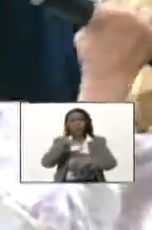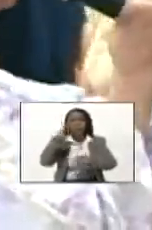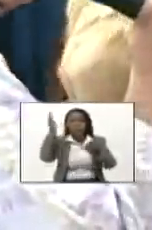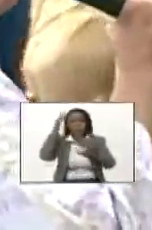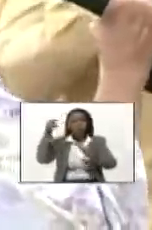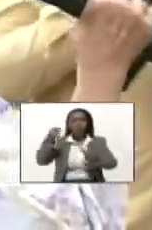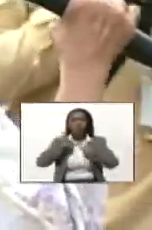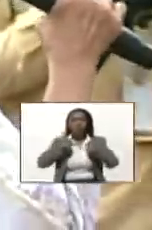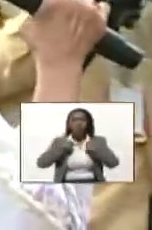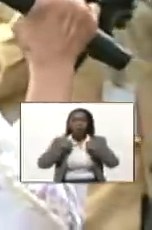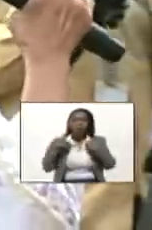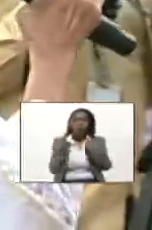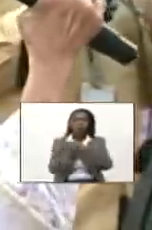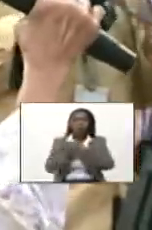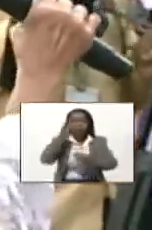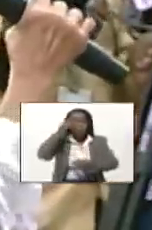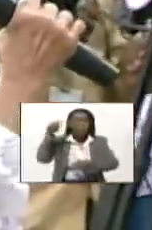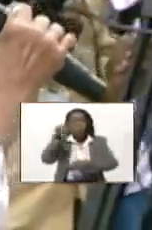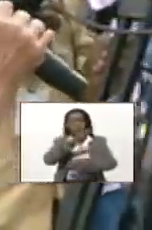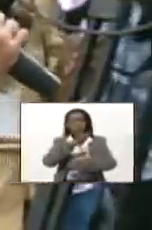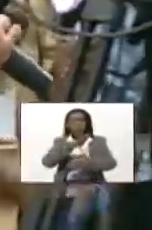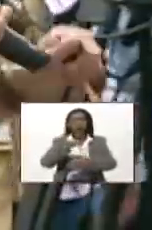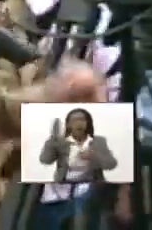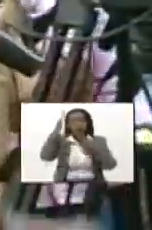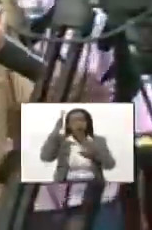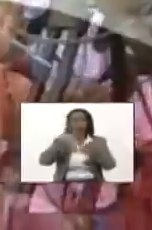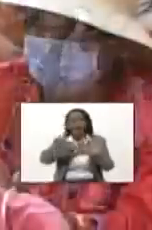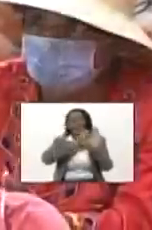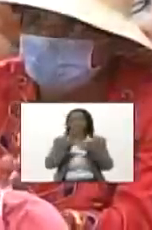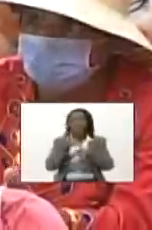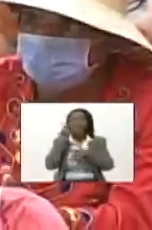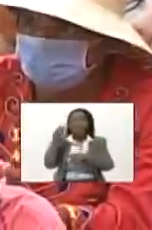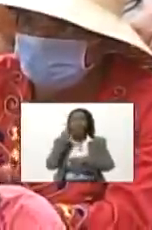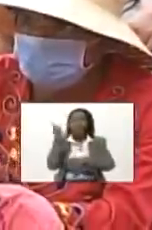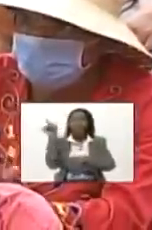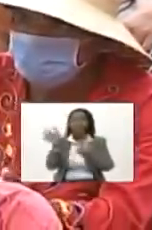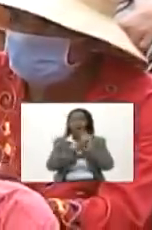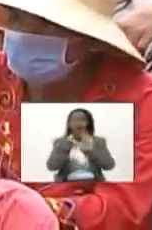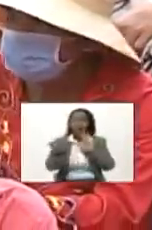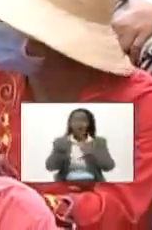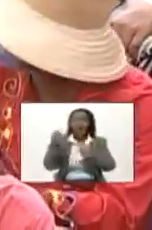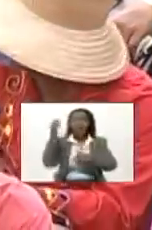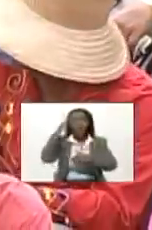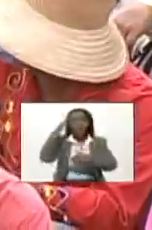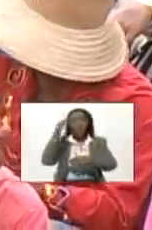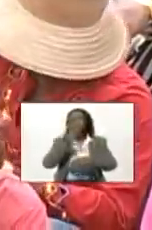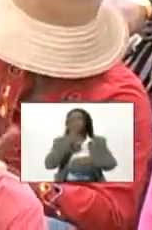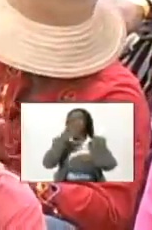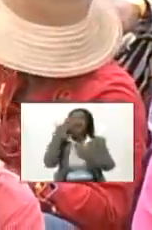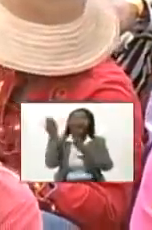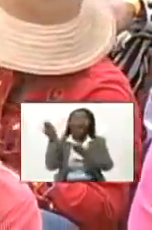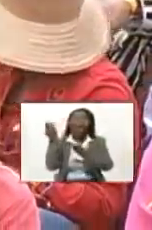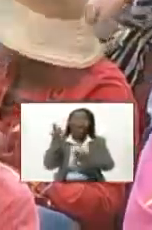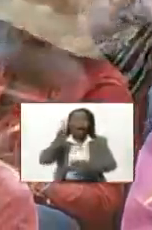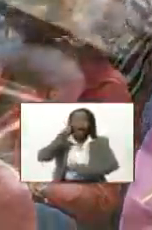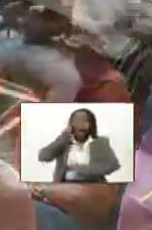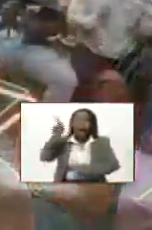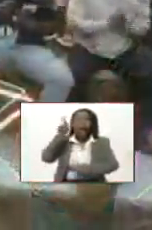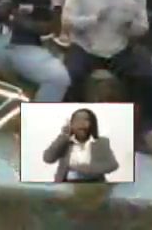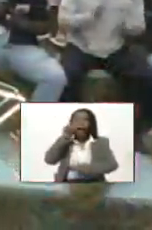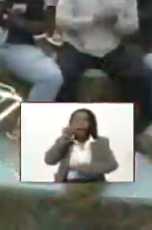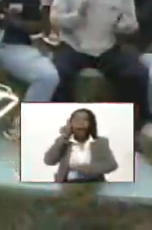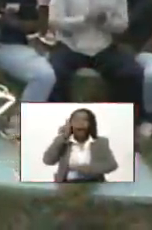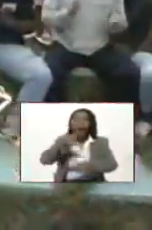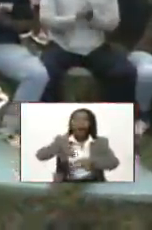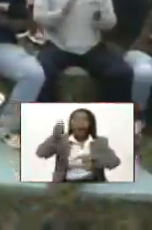Yo estoy con los pueblos indígenas, dijo ese constituyente. ¿Y saben quién es? Ese hombre que